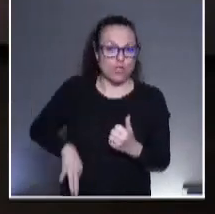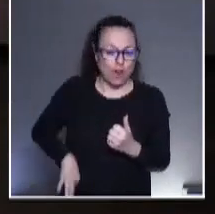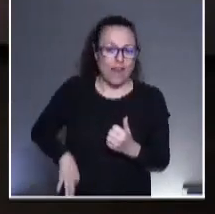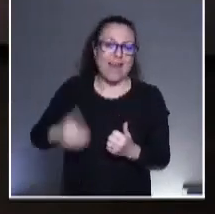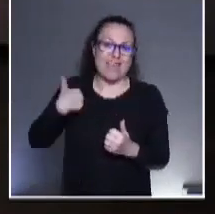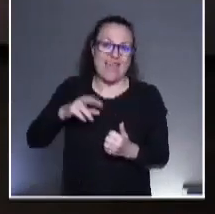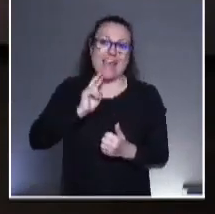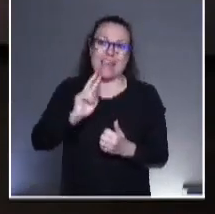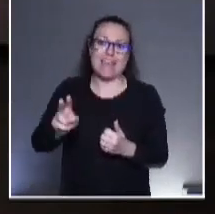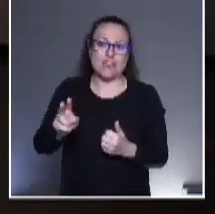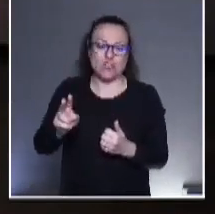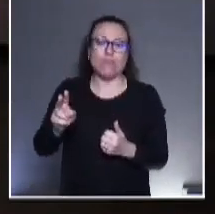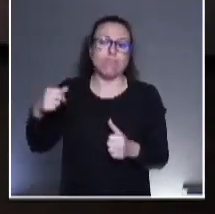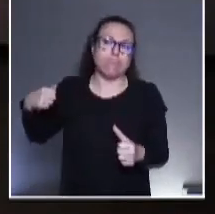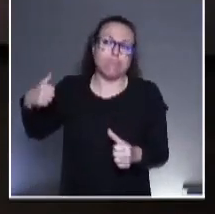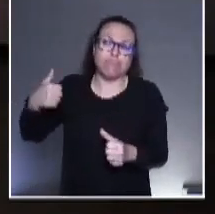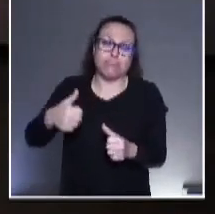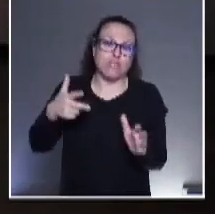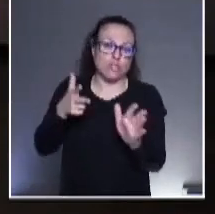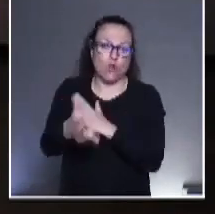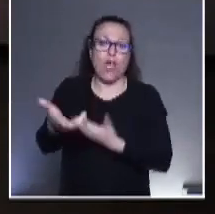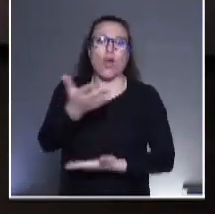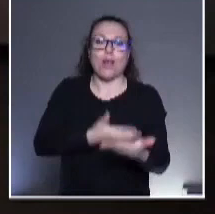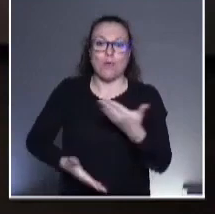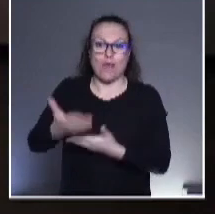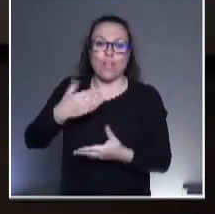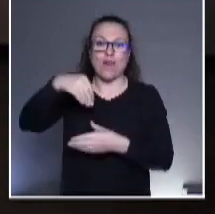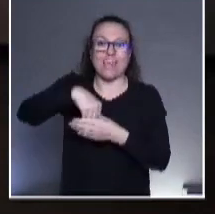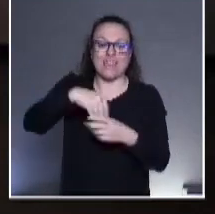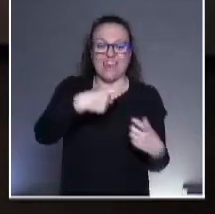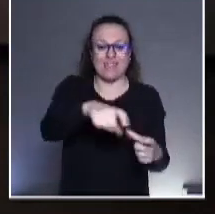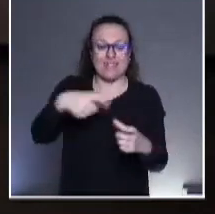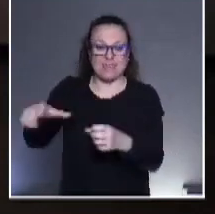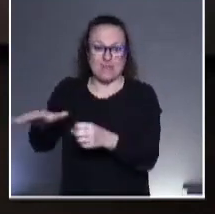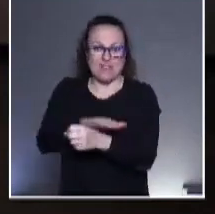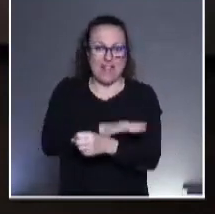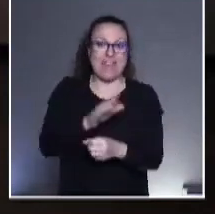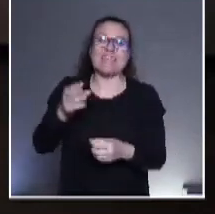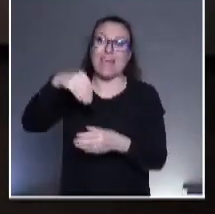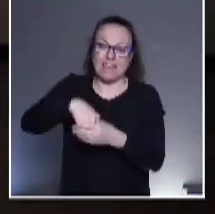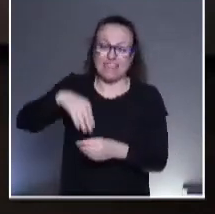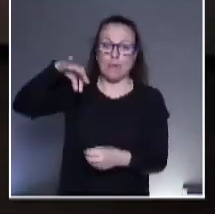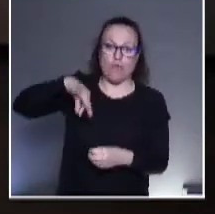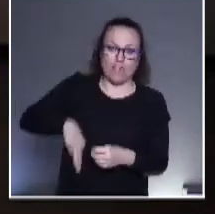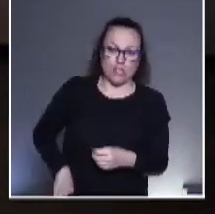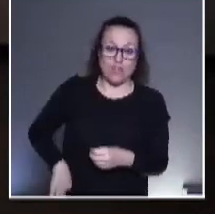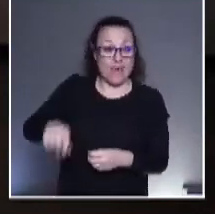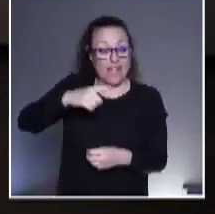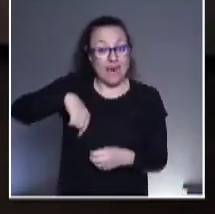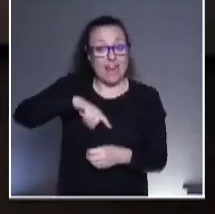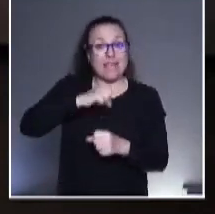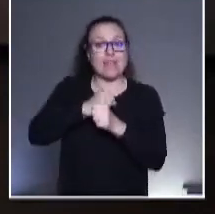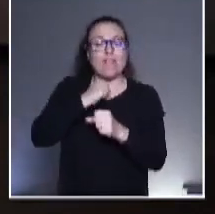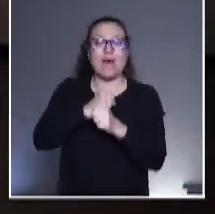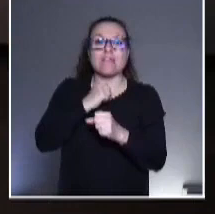he dicho, ya una larga trayectoria en la colaboración interdisciplinaria e interprofesional. Trabajamos en estos